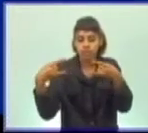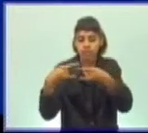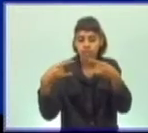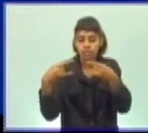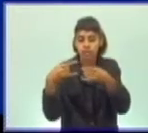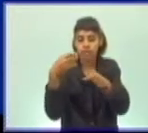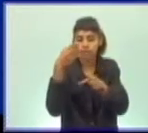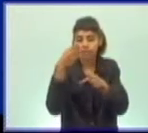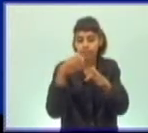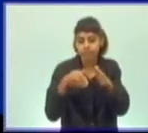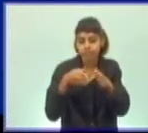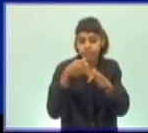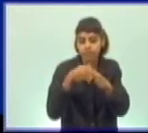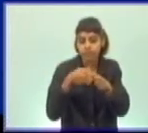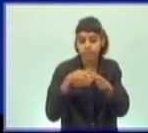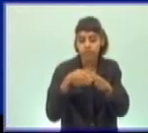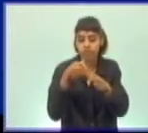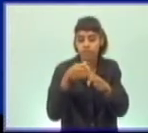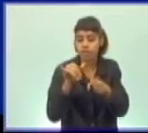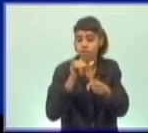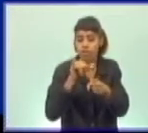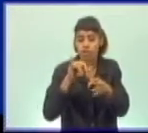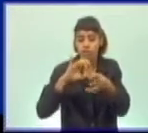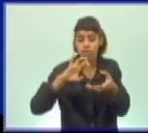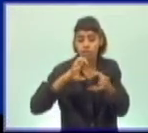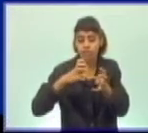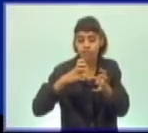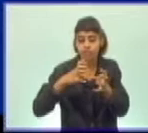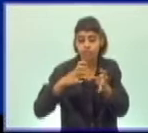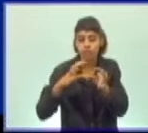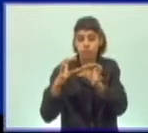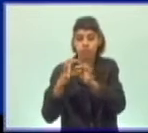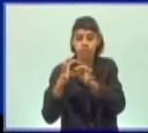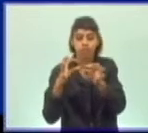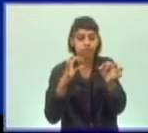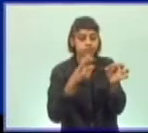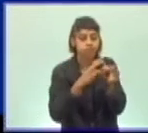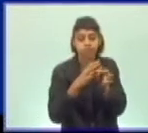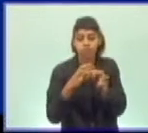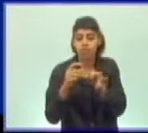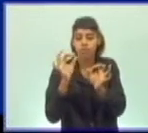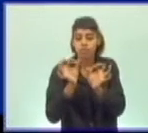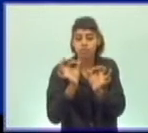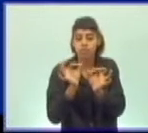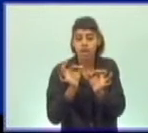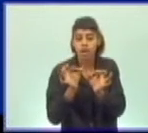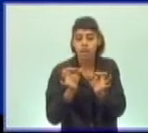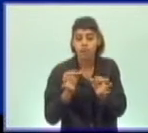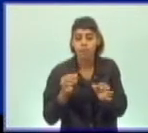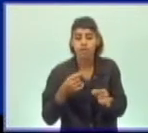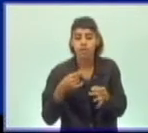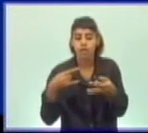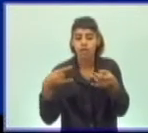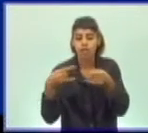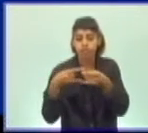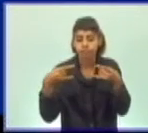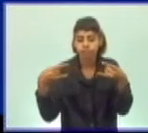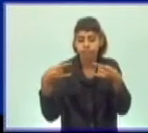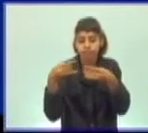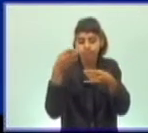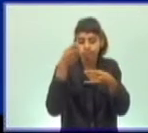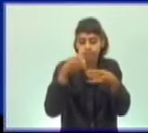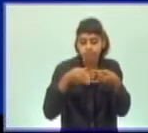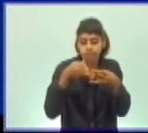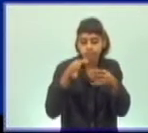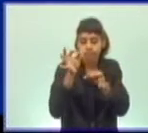en el enlace. Por eso es que no se forman polos, por eso es que se dice que es un enlace covalente apolar. Y por